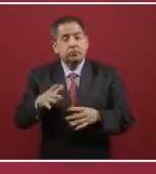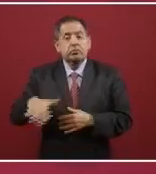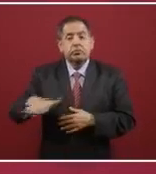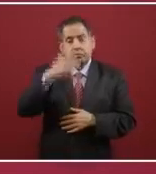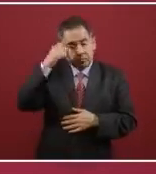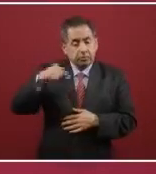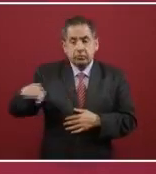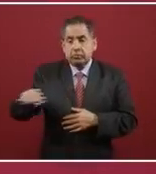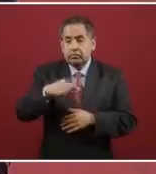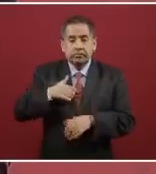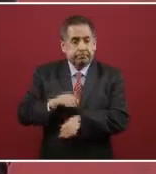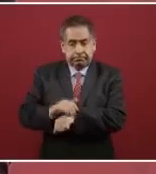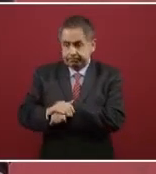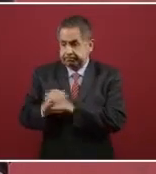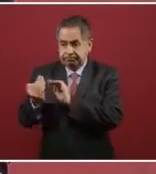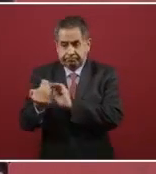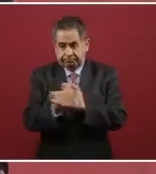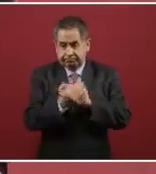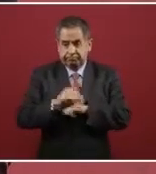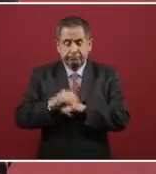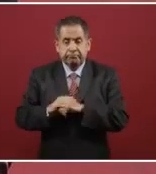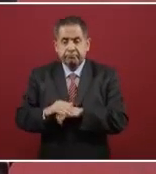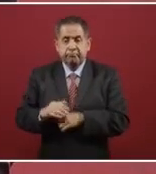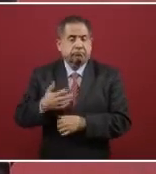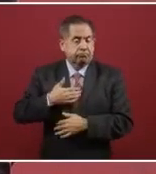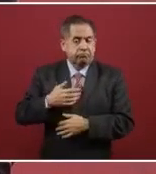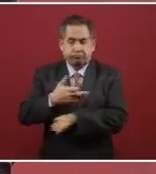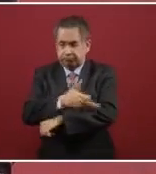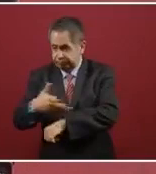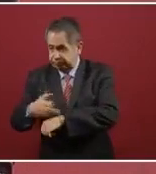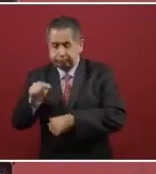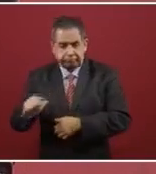bien mis amigos y mis seres queridos,